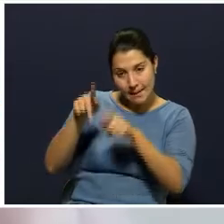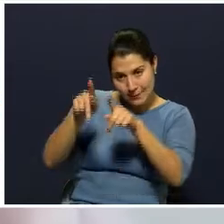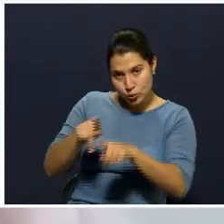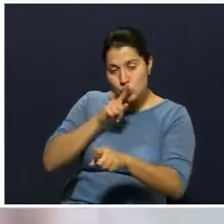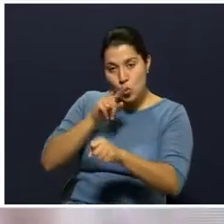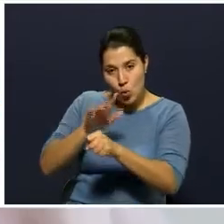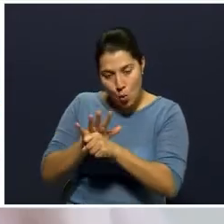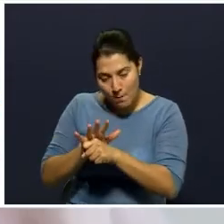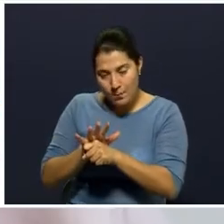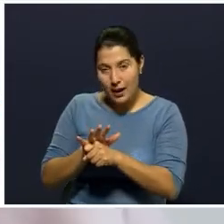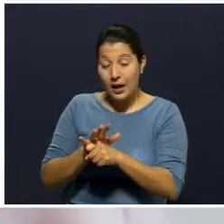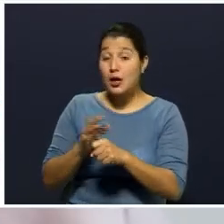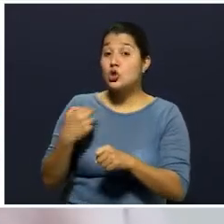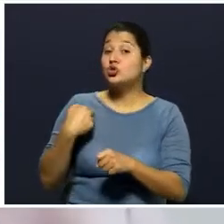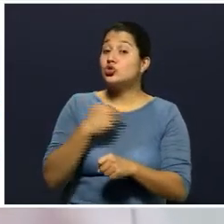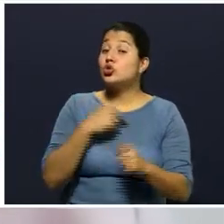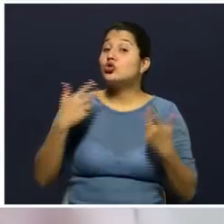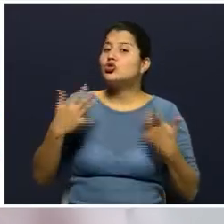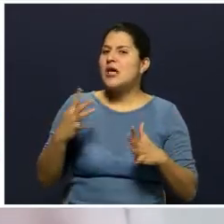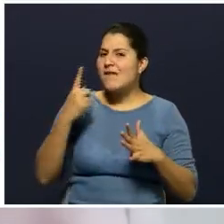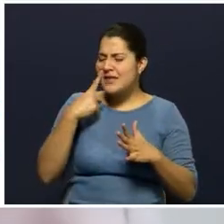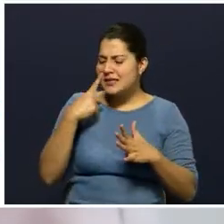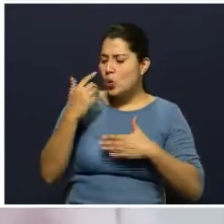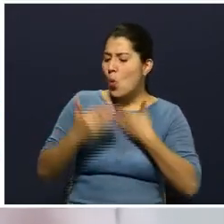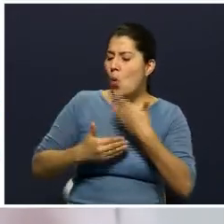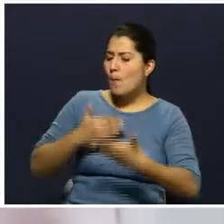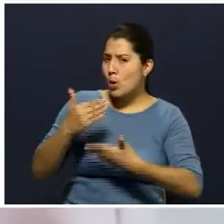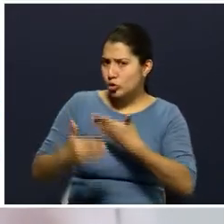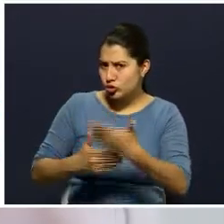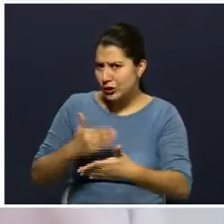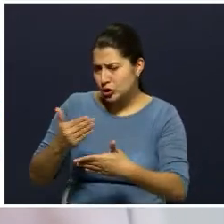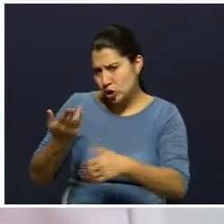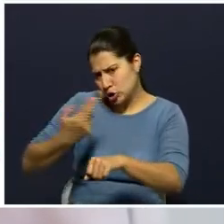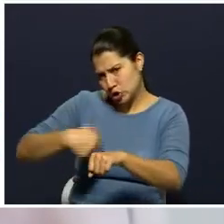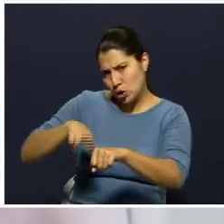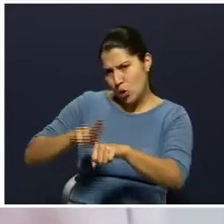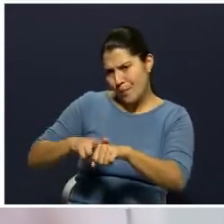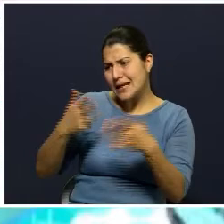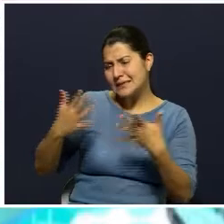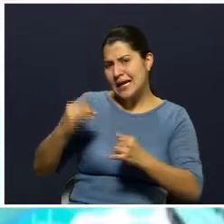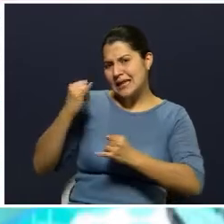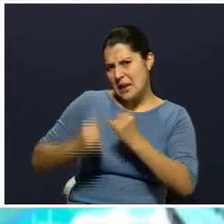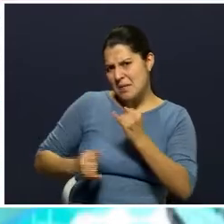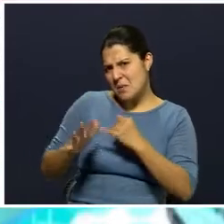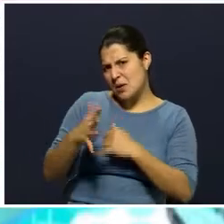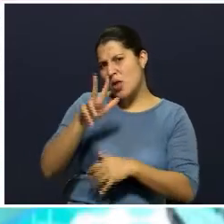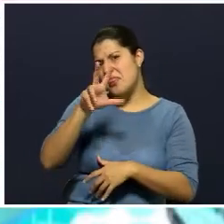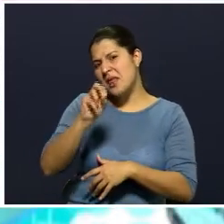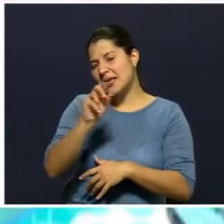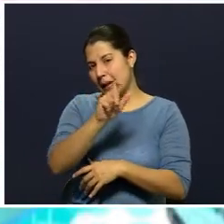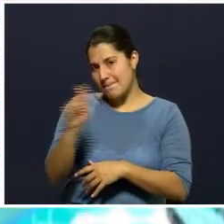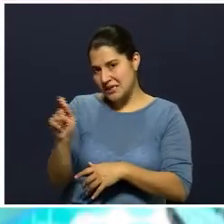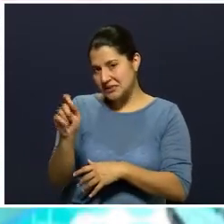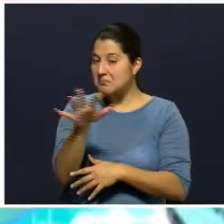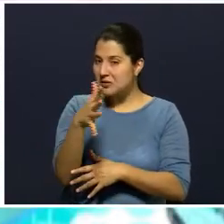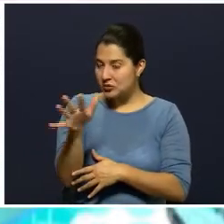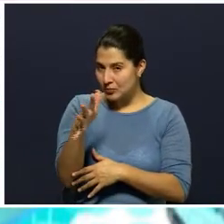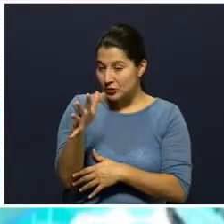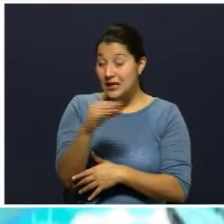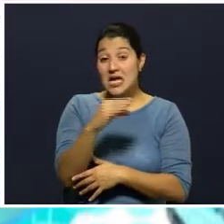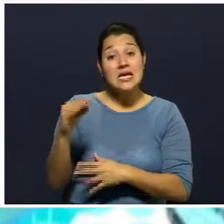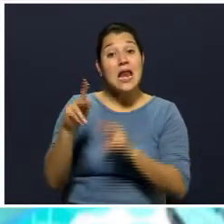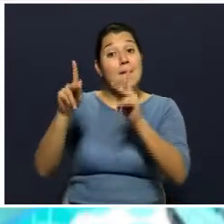visto que generalmente un proceso maduro, un proceso ordinario en un semi-institucional dura unos 30 meses generalmente,